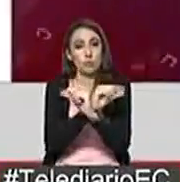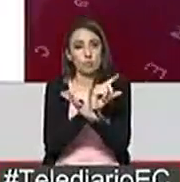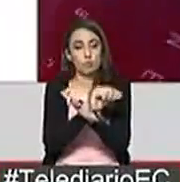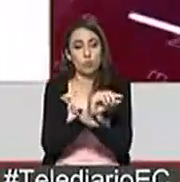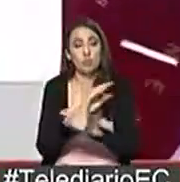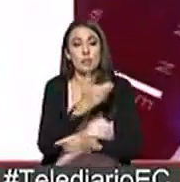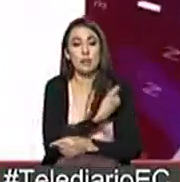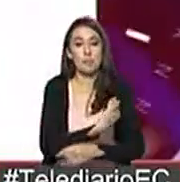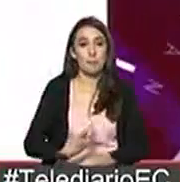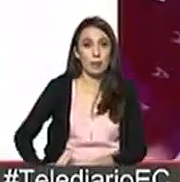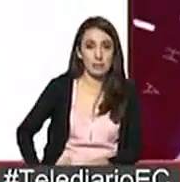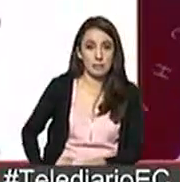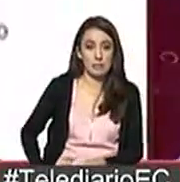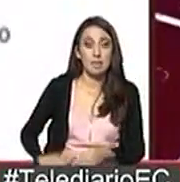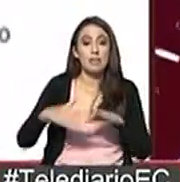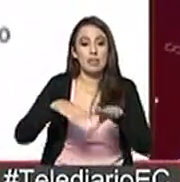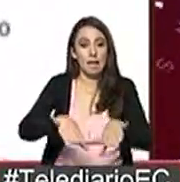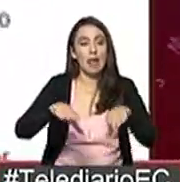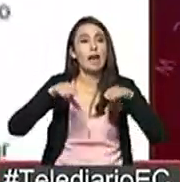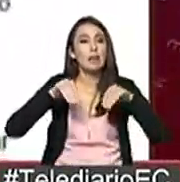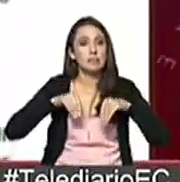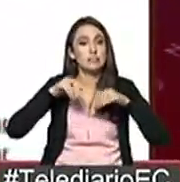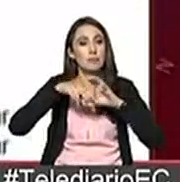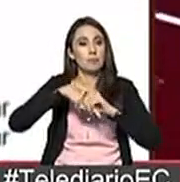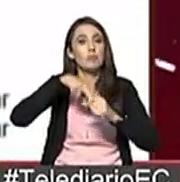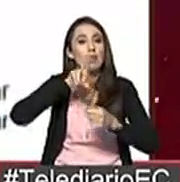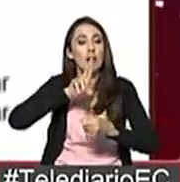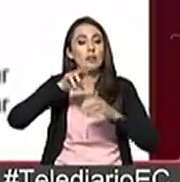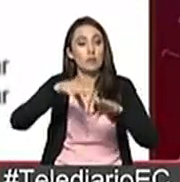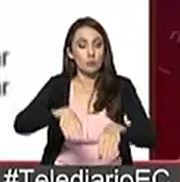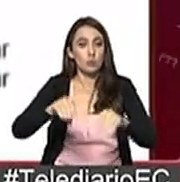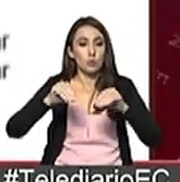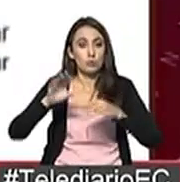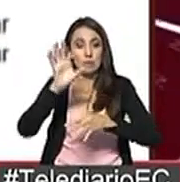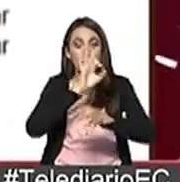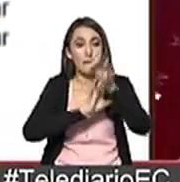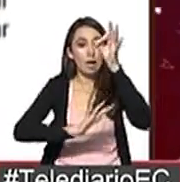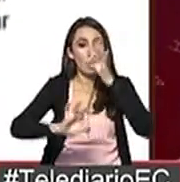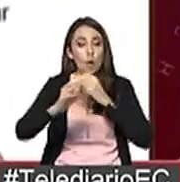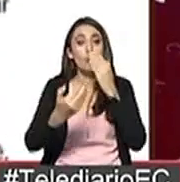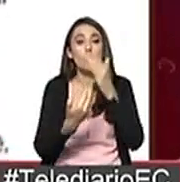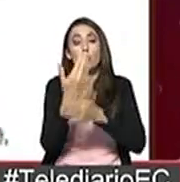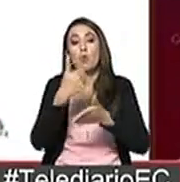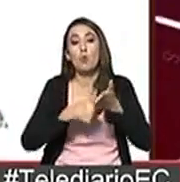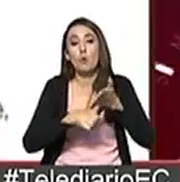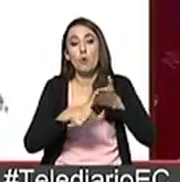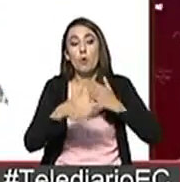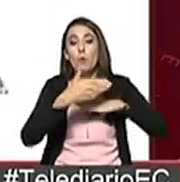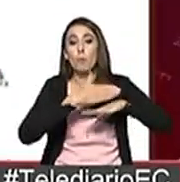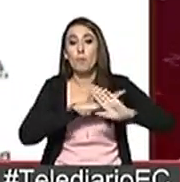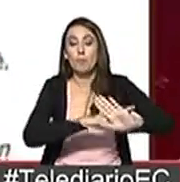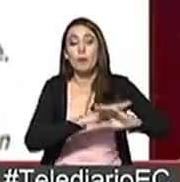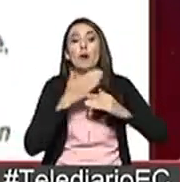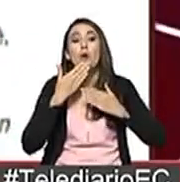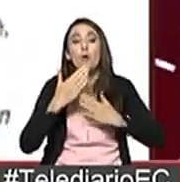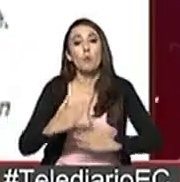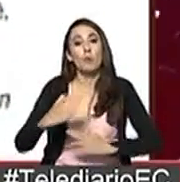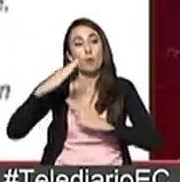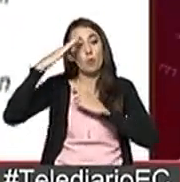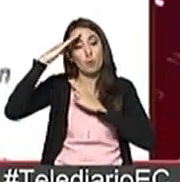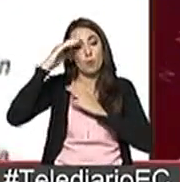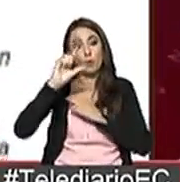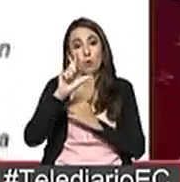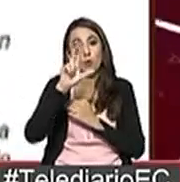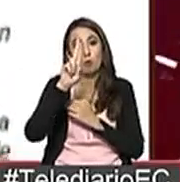Iván Duque indicó que acepta la renuncia del funcionario y designó como ministro de Defensa encargado al general Luis